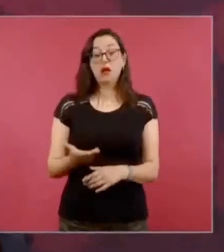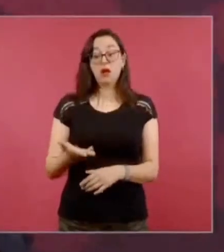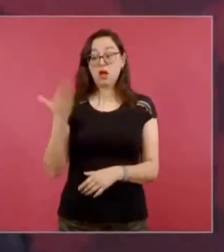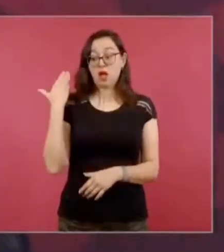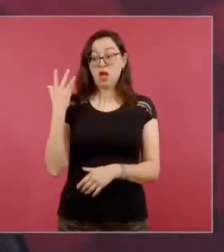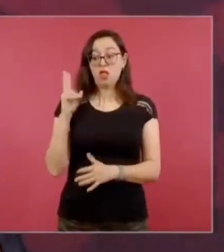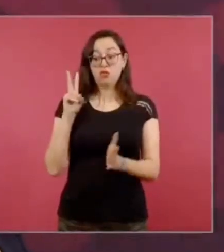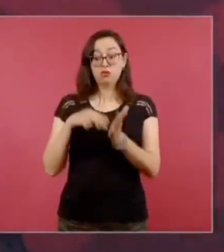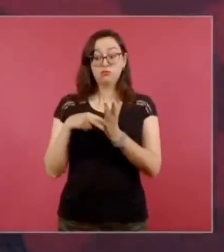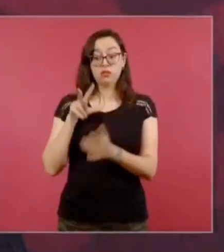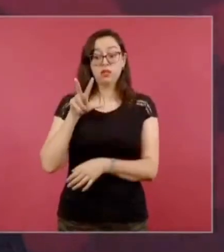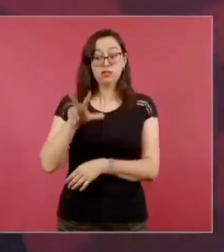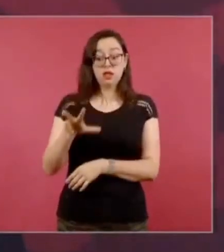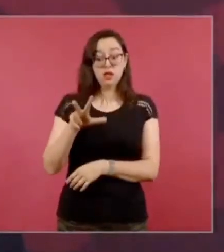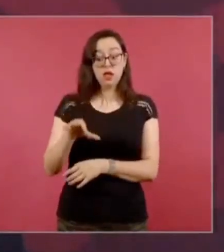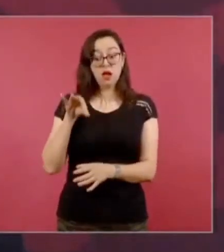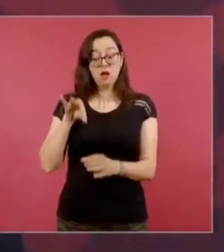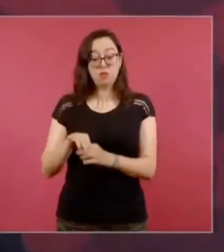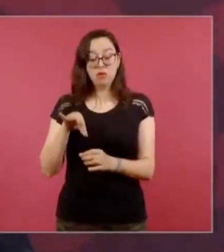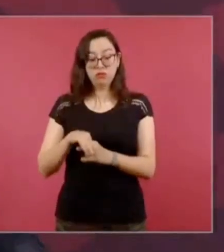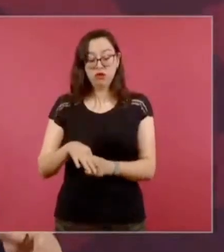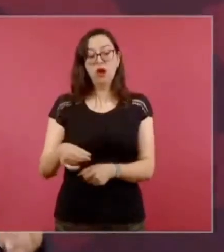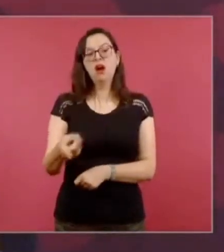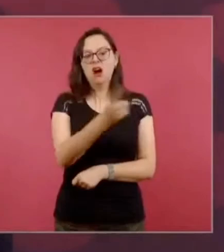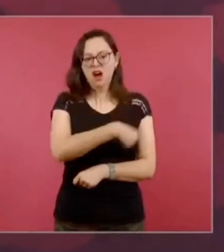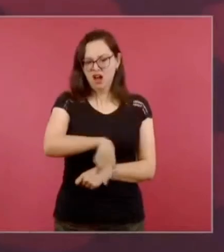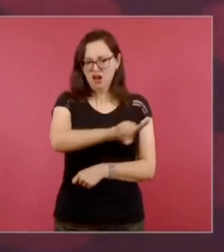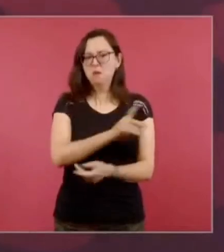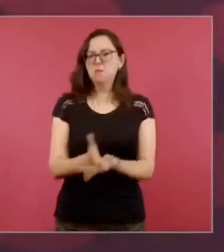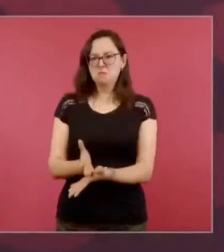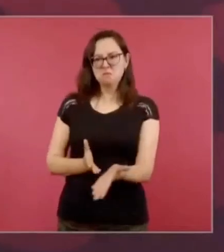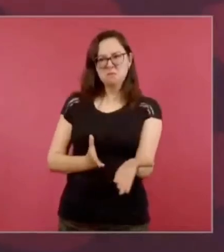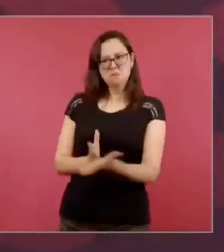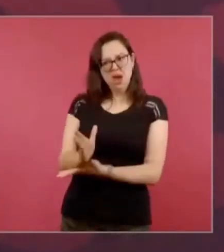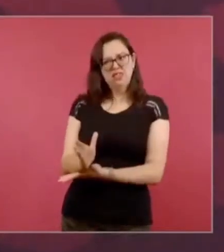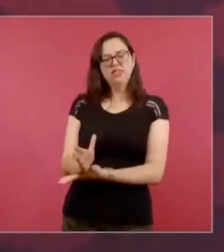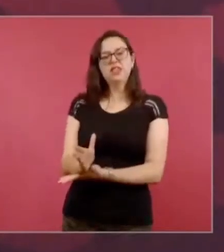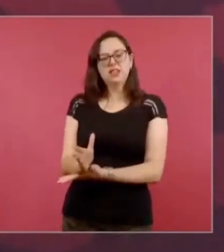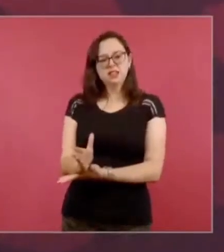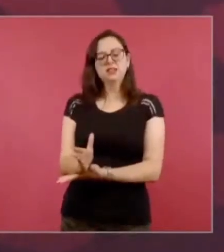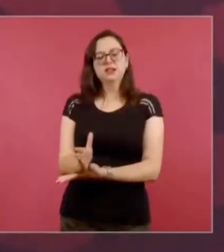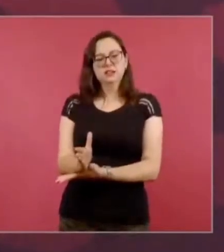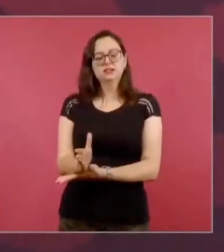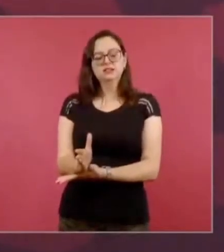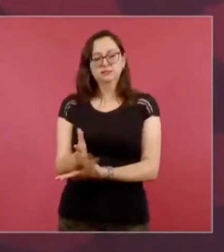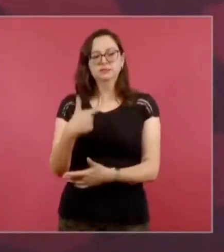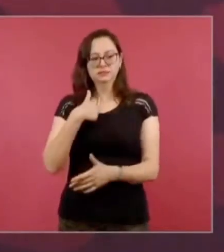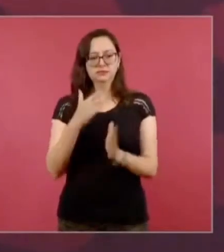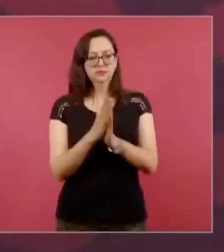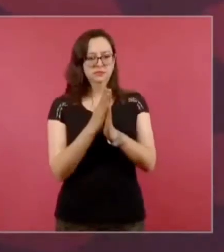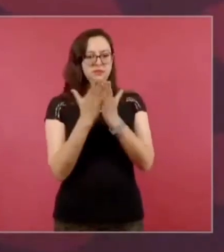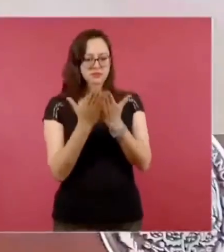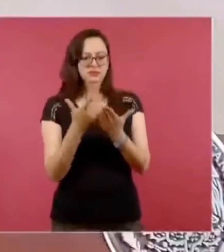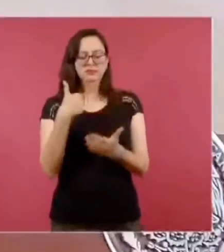quisieron imponerse. Aquí en mi libro lo cuento.